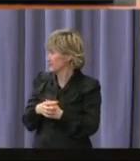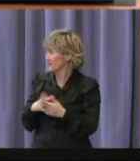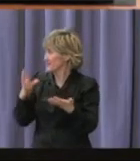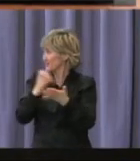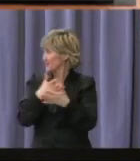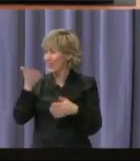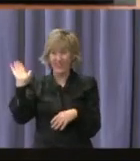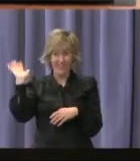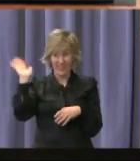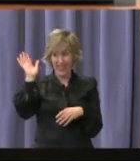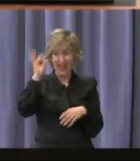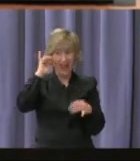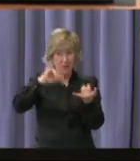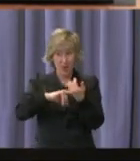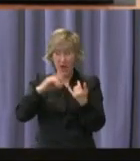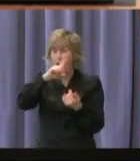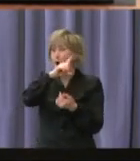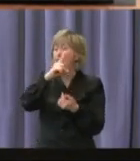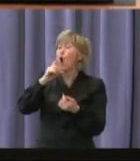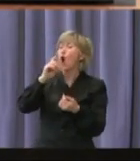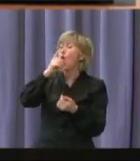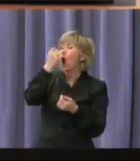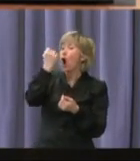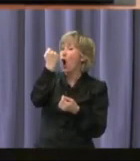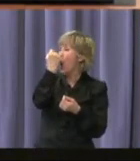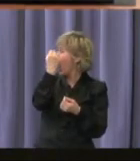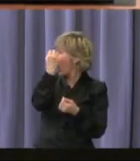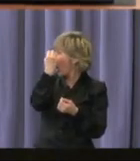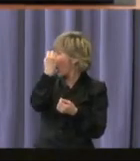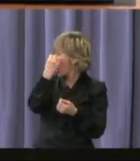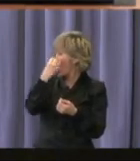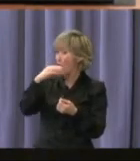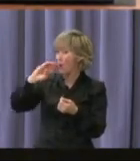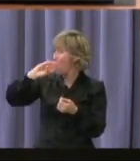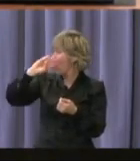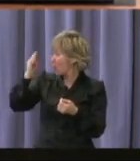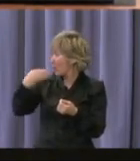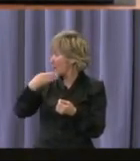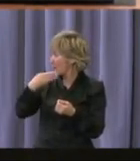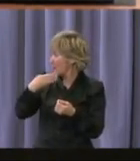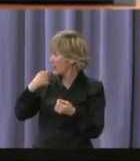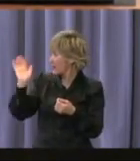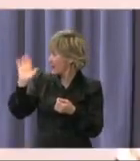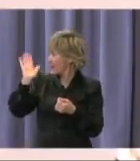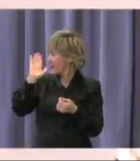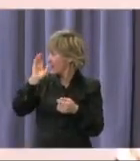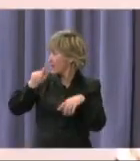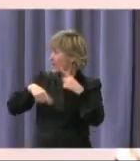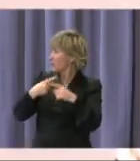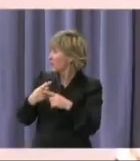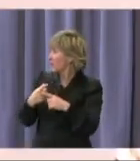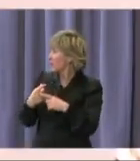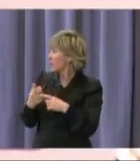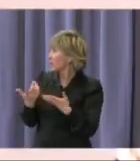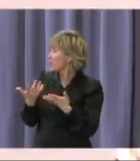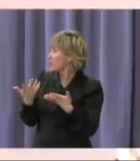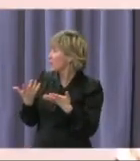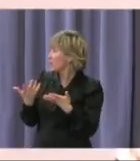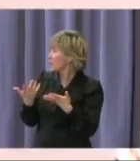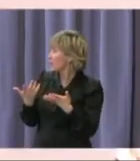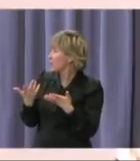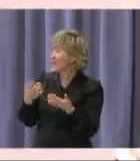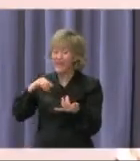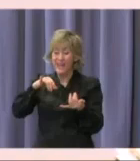mujer del presidente acompañando, que lo deja todo para acompañar. ¿Y ahora cómo llamamos al marido